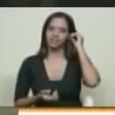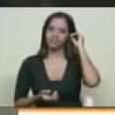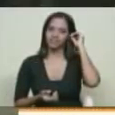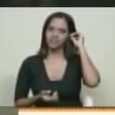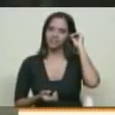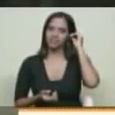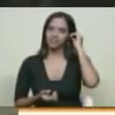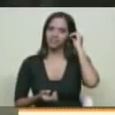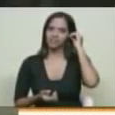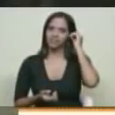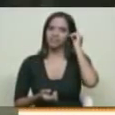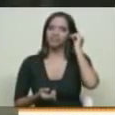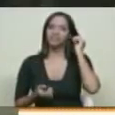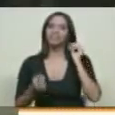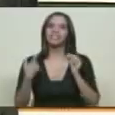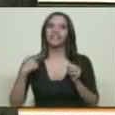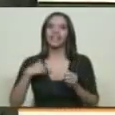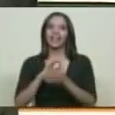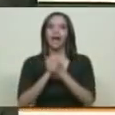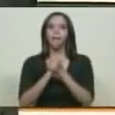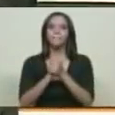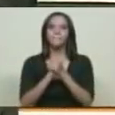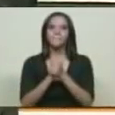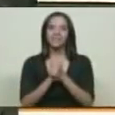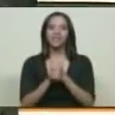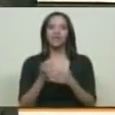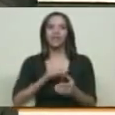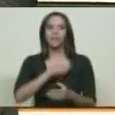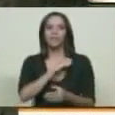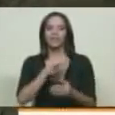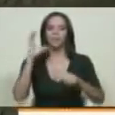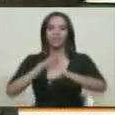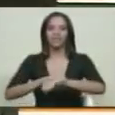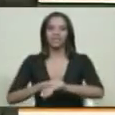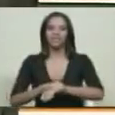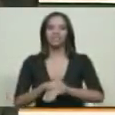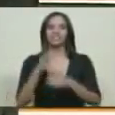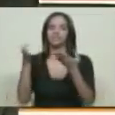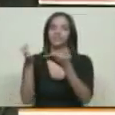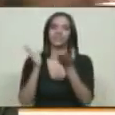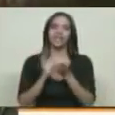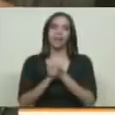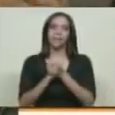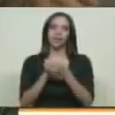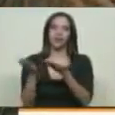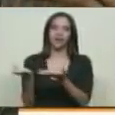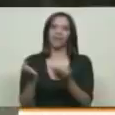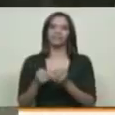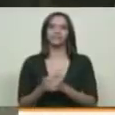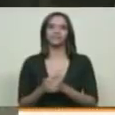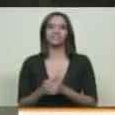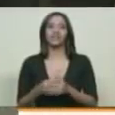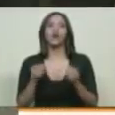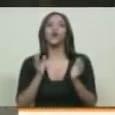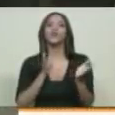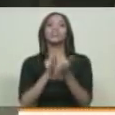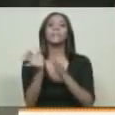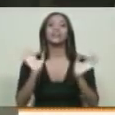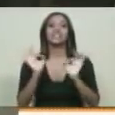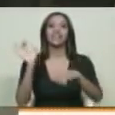que los meten preso, ¿oíste? Willy Toledo, Pablo Hassel, el muchacho Baltonic, y bueno, ojalá no te pase nada